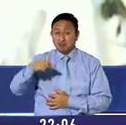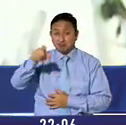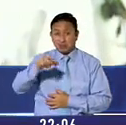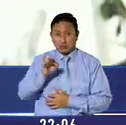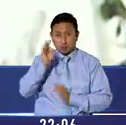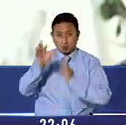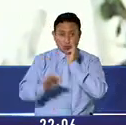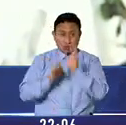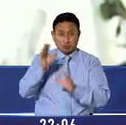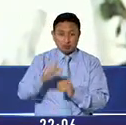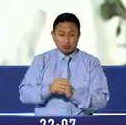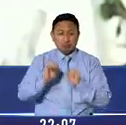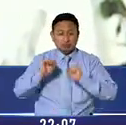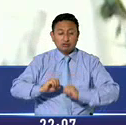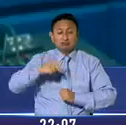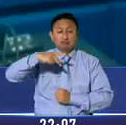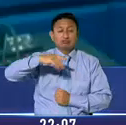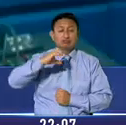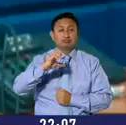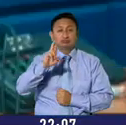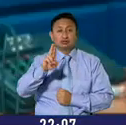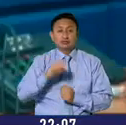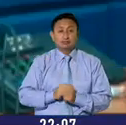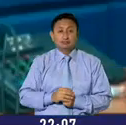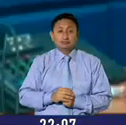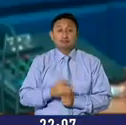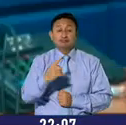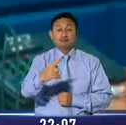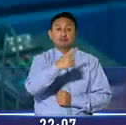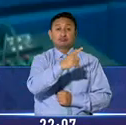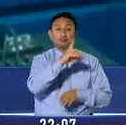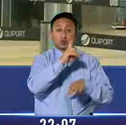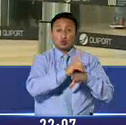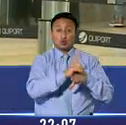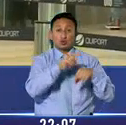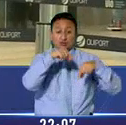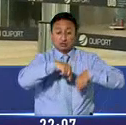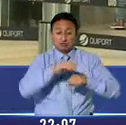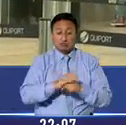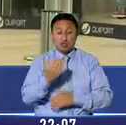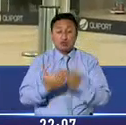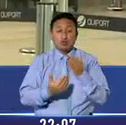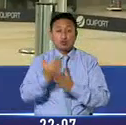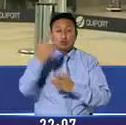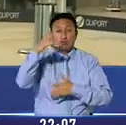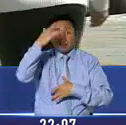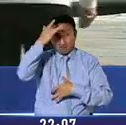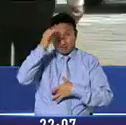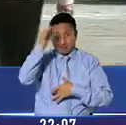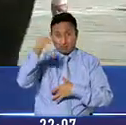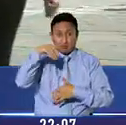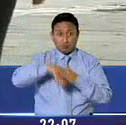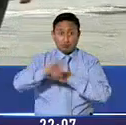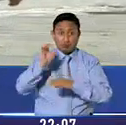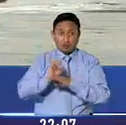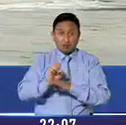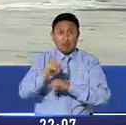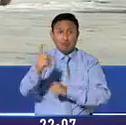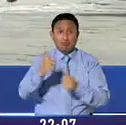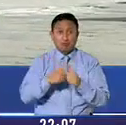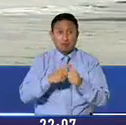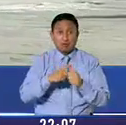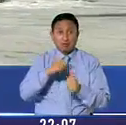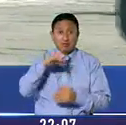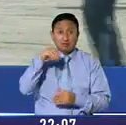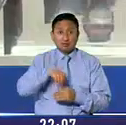bien hay temor de que esta nueva variante ingrese al país, primero se debe empezar desde adentro, dice, por lo que insta a las autoridades a la suspensión de